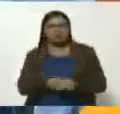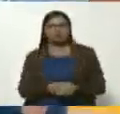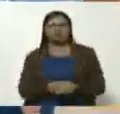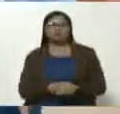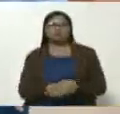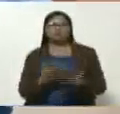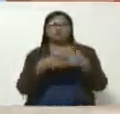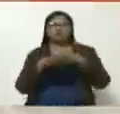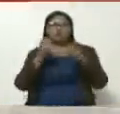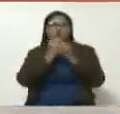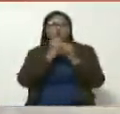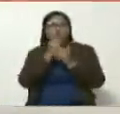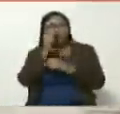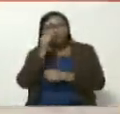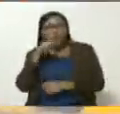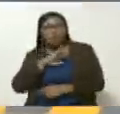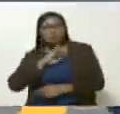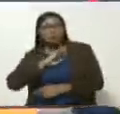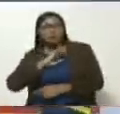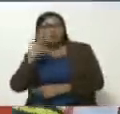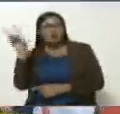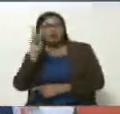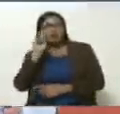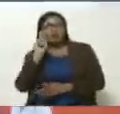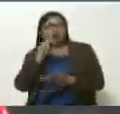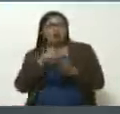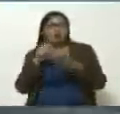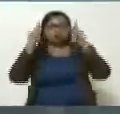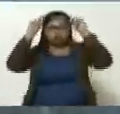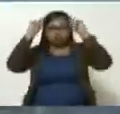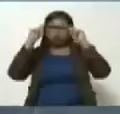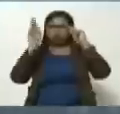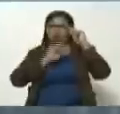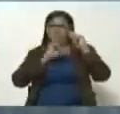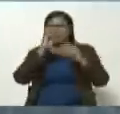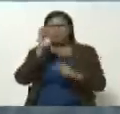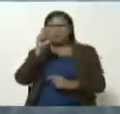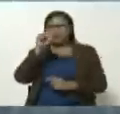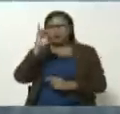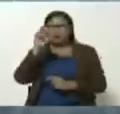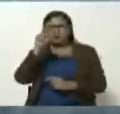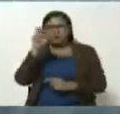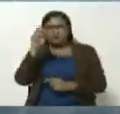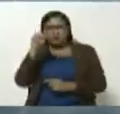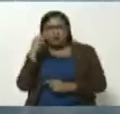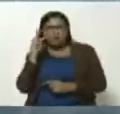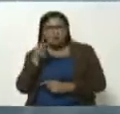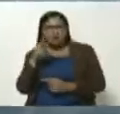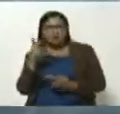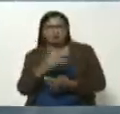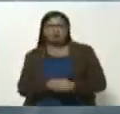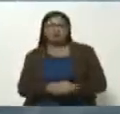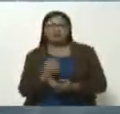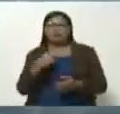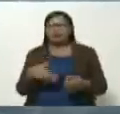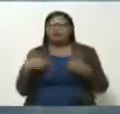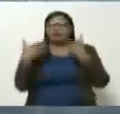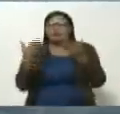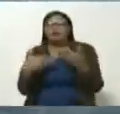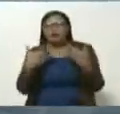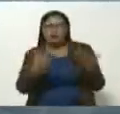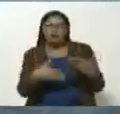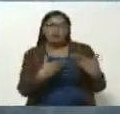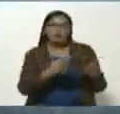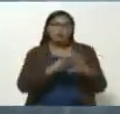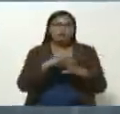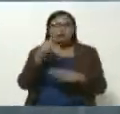los trabajadores venezolanos, Boris, trajeron sus gorritas de Pequivén. Y uno de los trabajadores... Sí, uno de los trabajadores